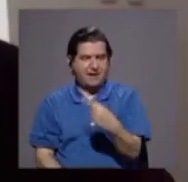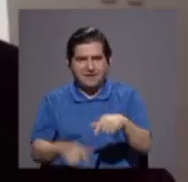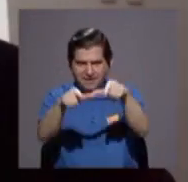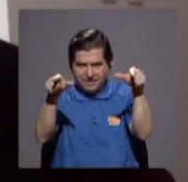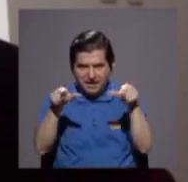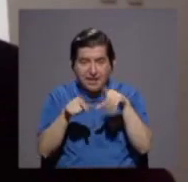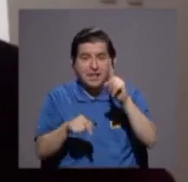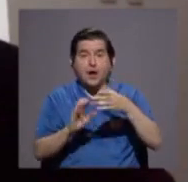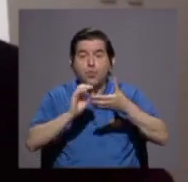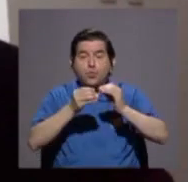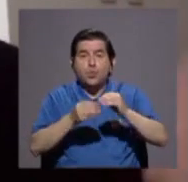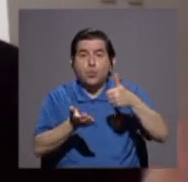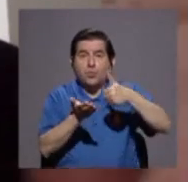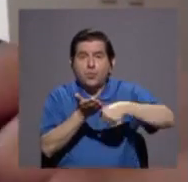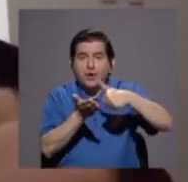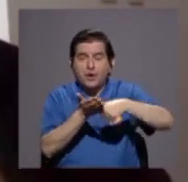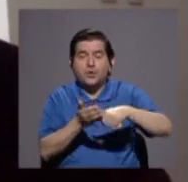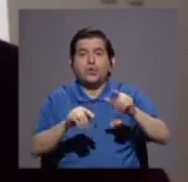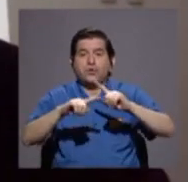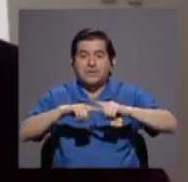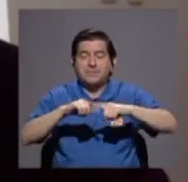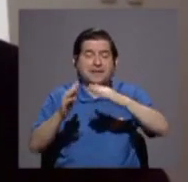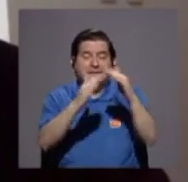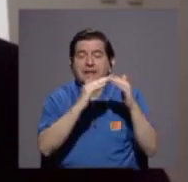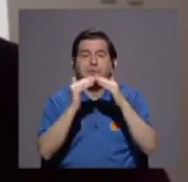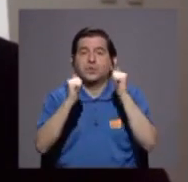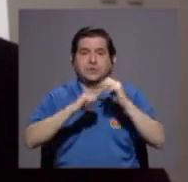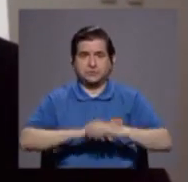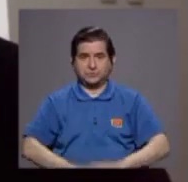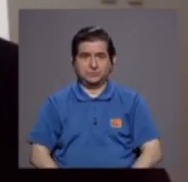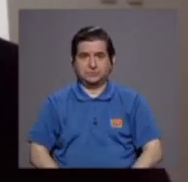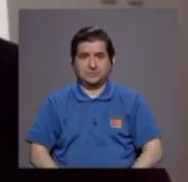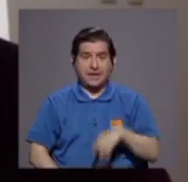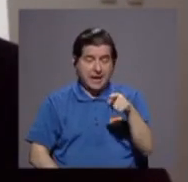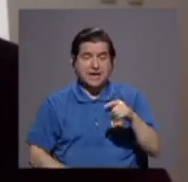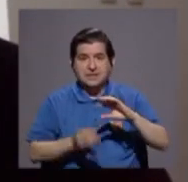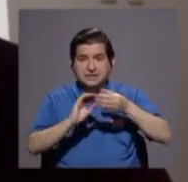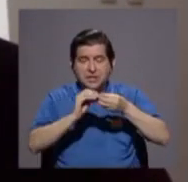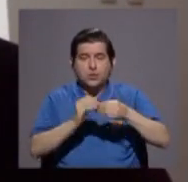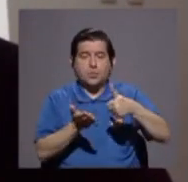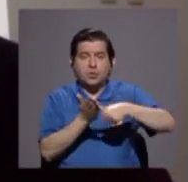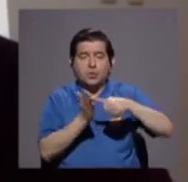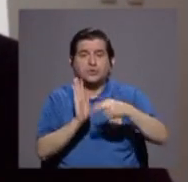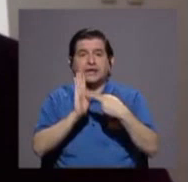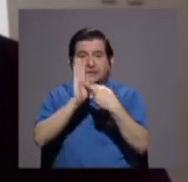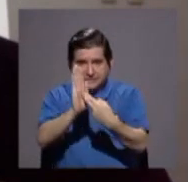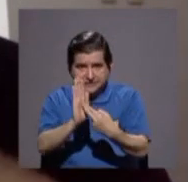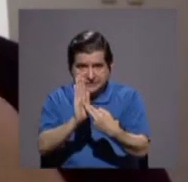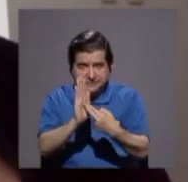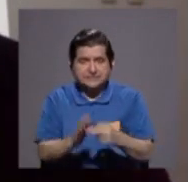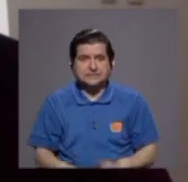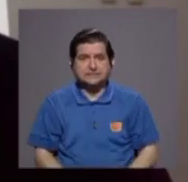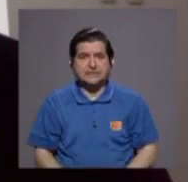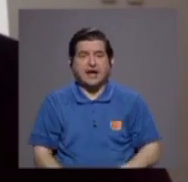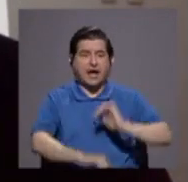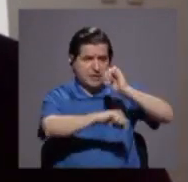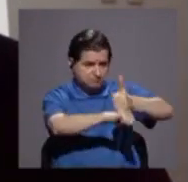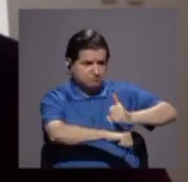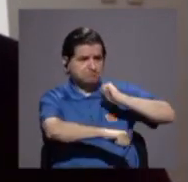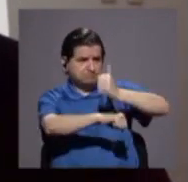número de electores en función de su población, y ese número de electores se